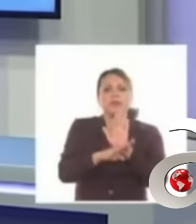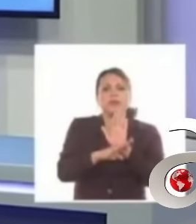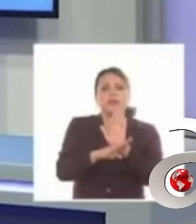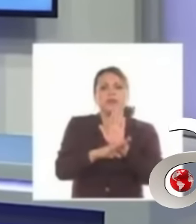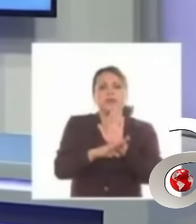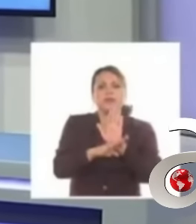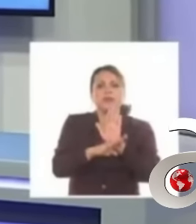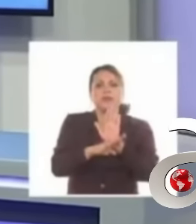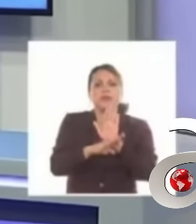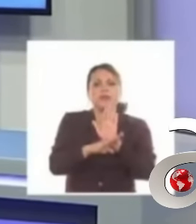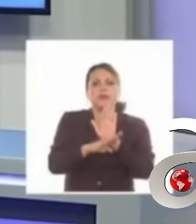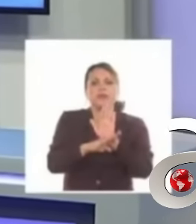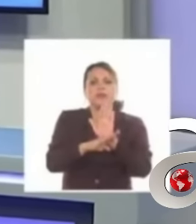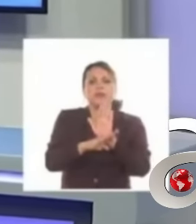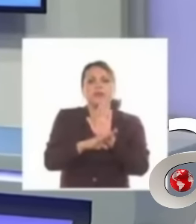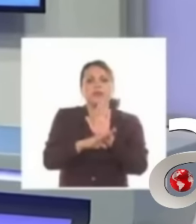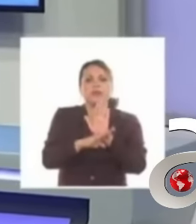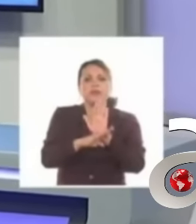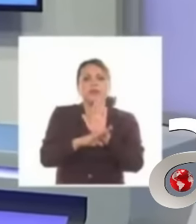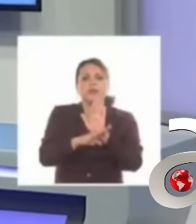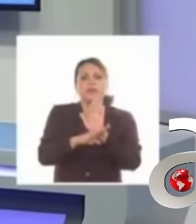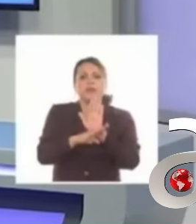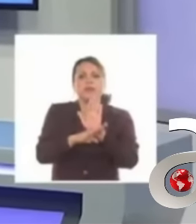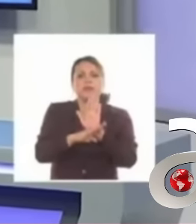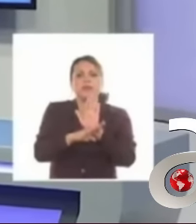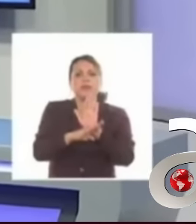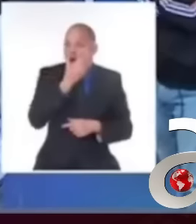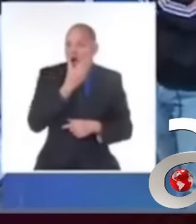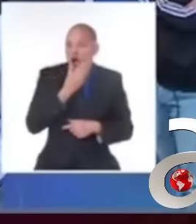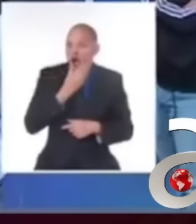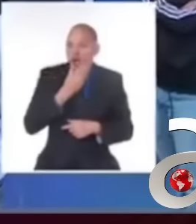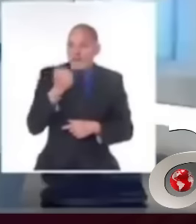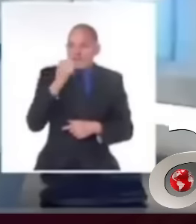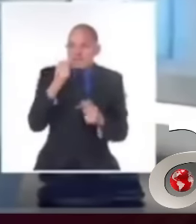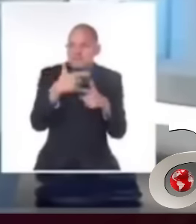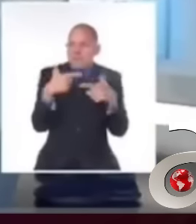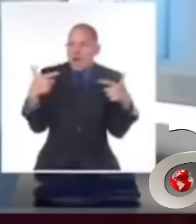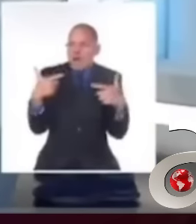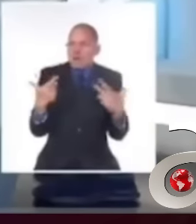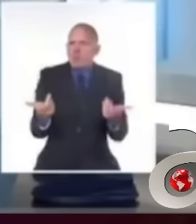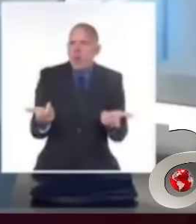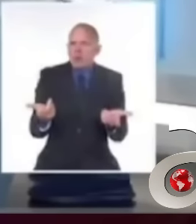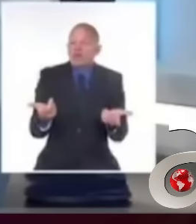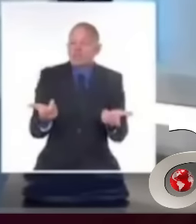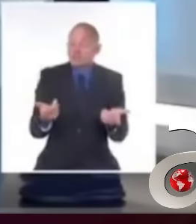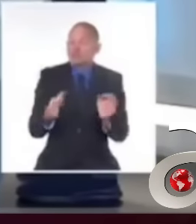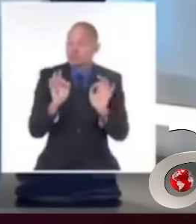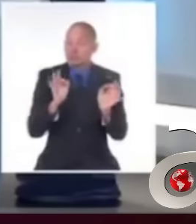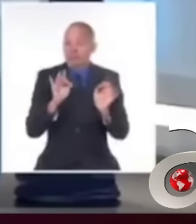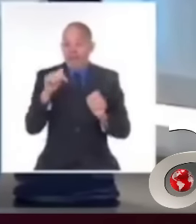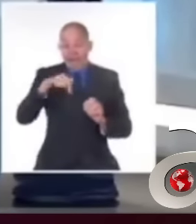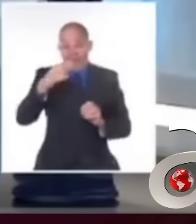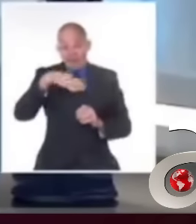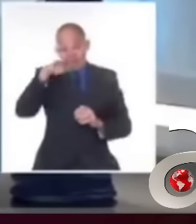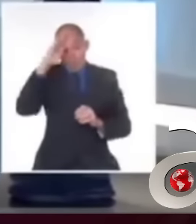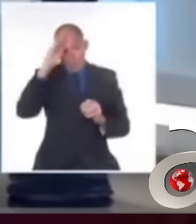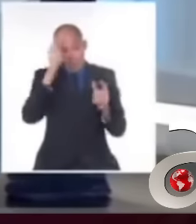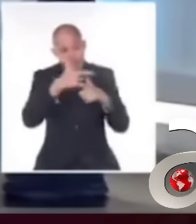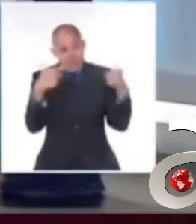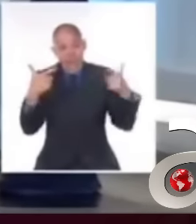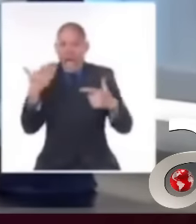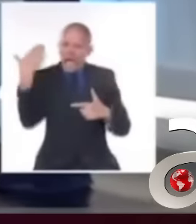y el bajo costo del químico en comparación con otras sustancias han contribuido a su rápida propagación, especialmente en los sectores más